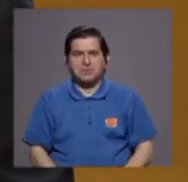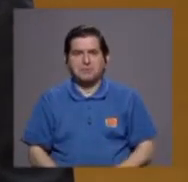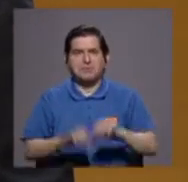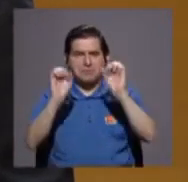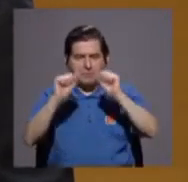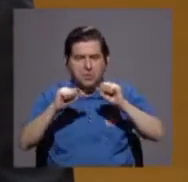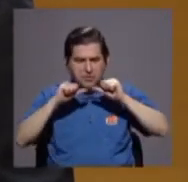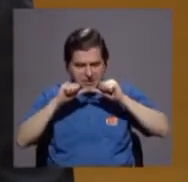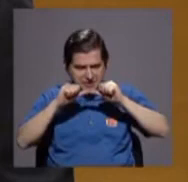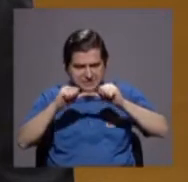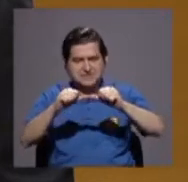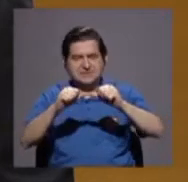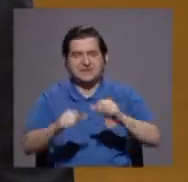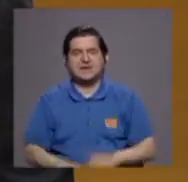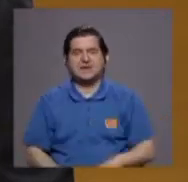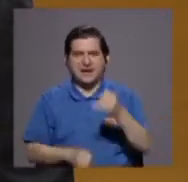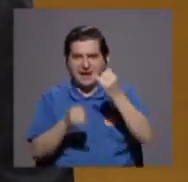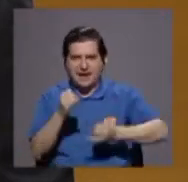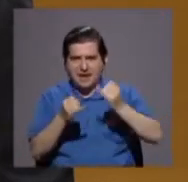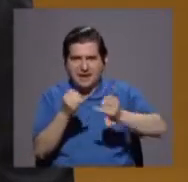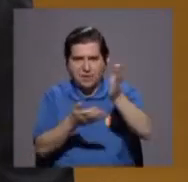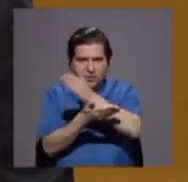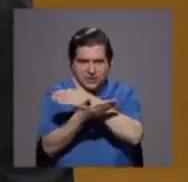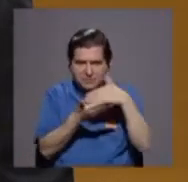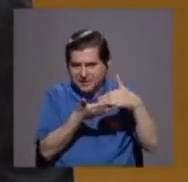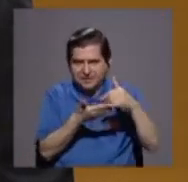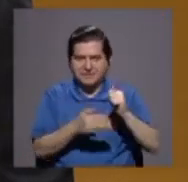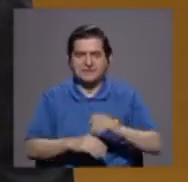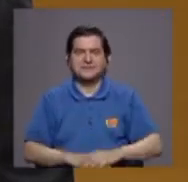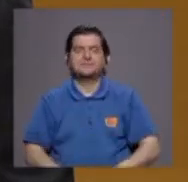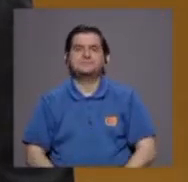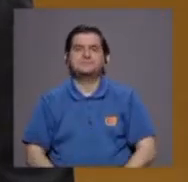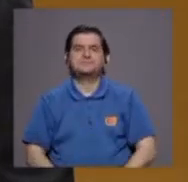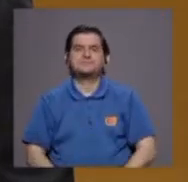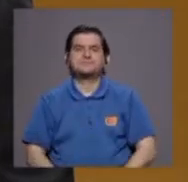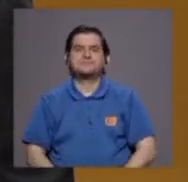y regresamos luego del último corte.